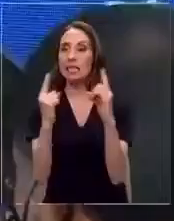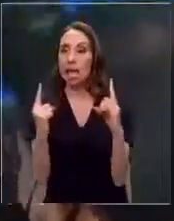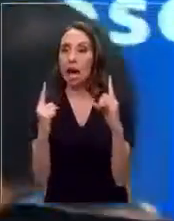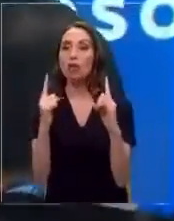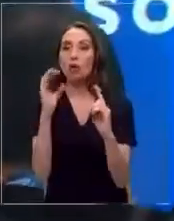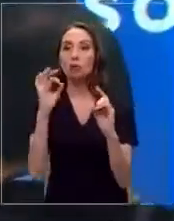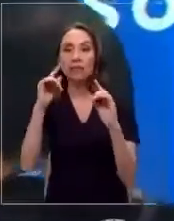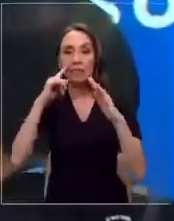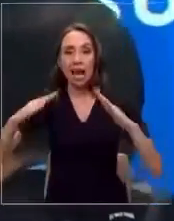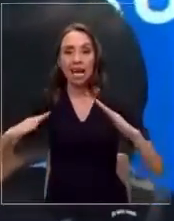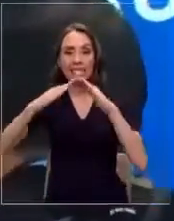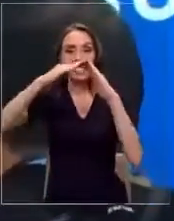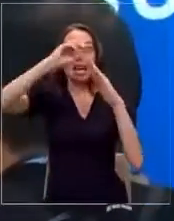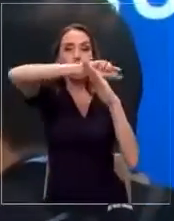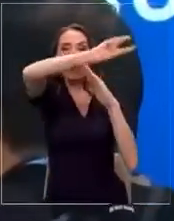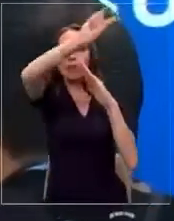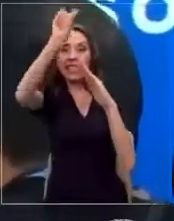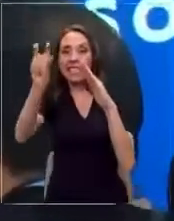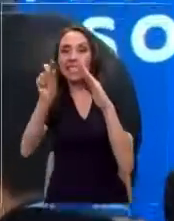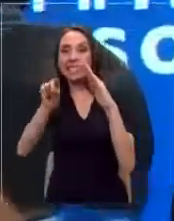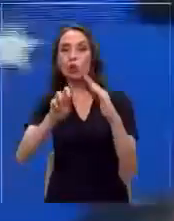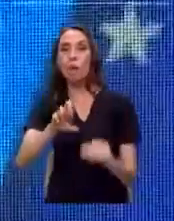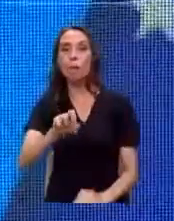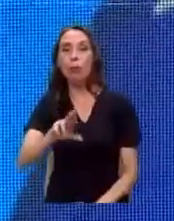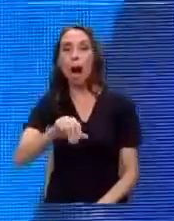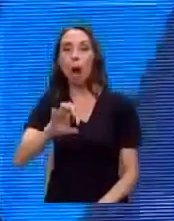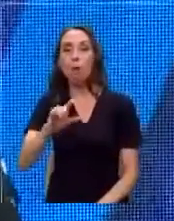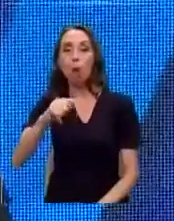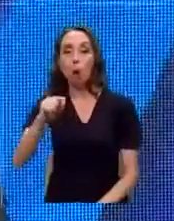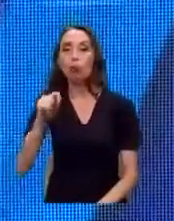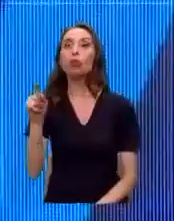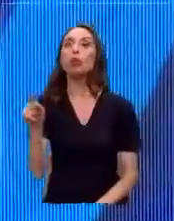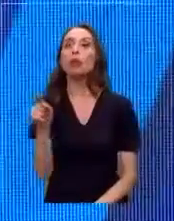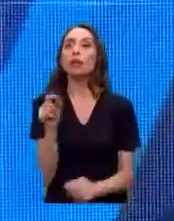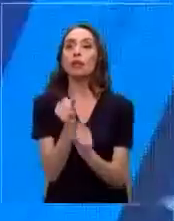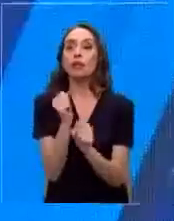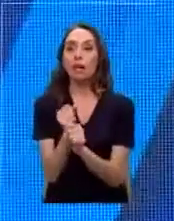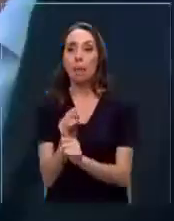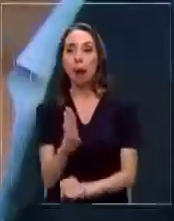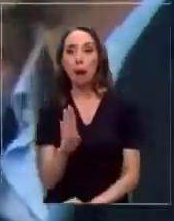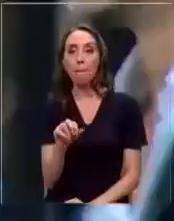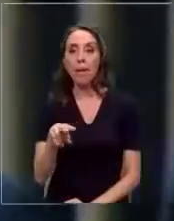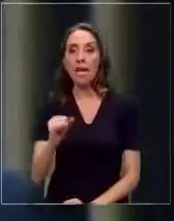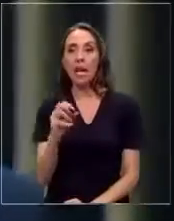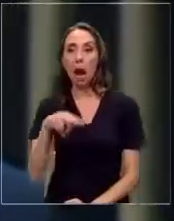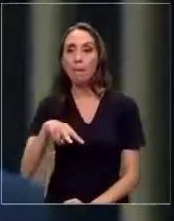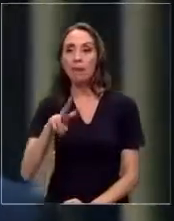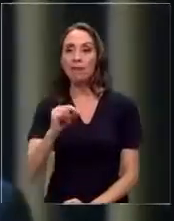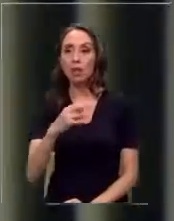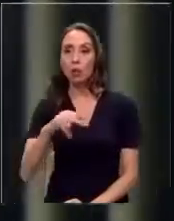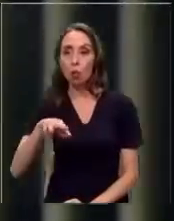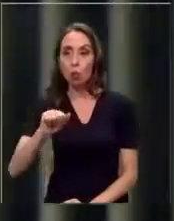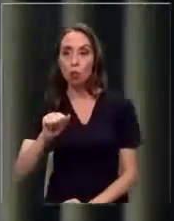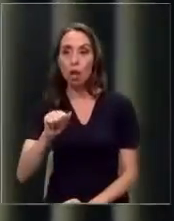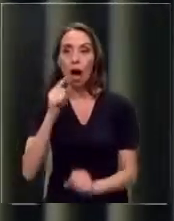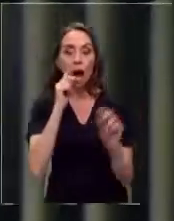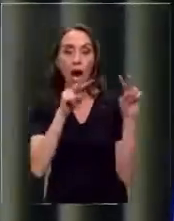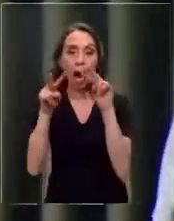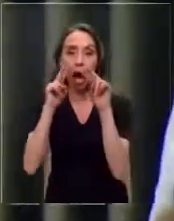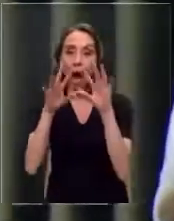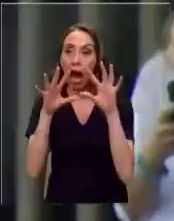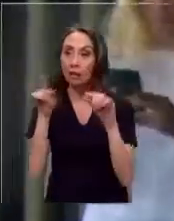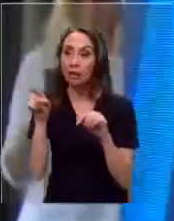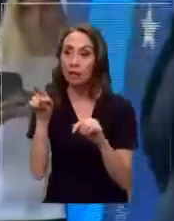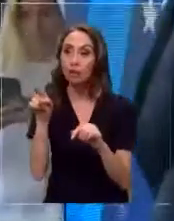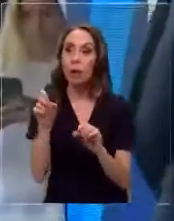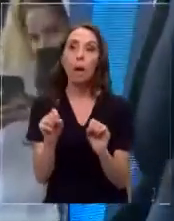muy especial es la serie primero de nosotros protagonizada por benjamín vicuña y que atención una sorpresa para ustedes